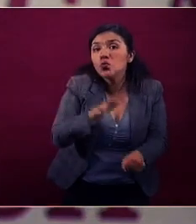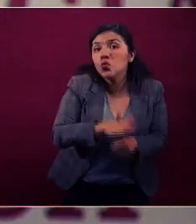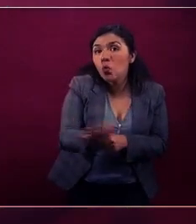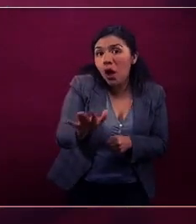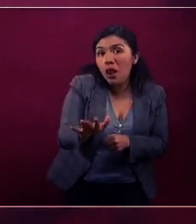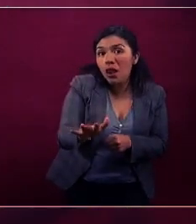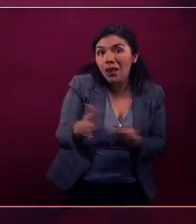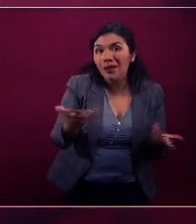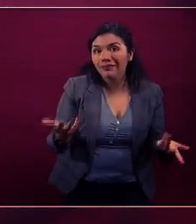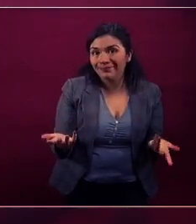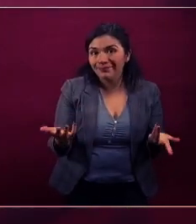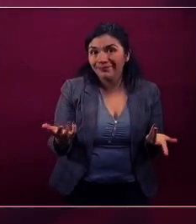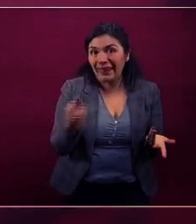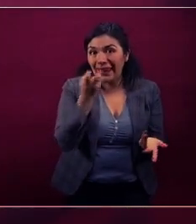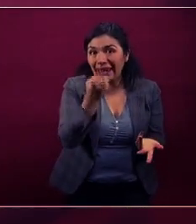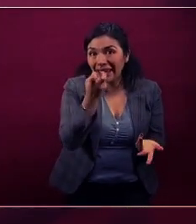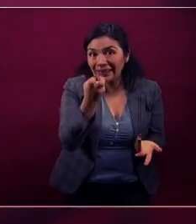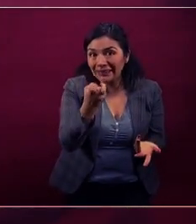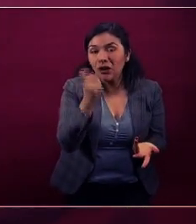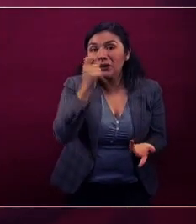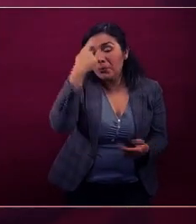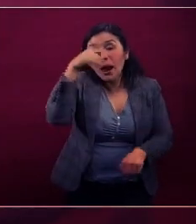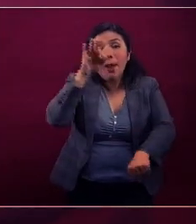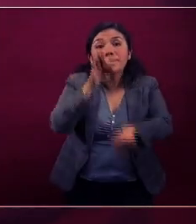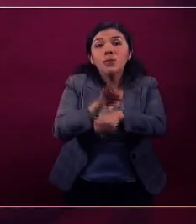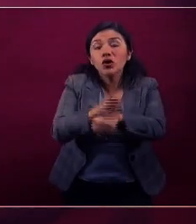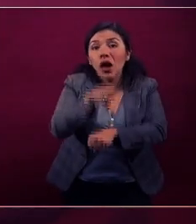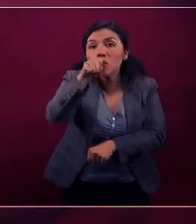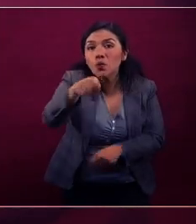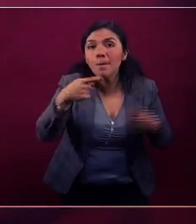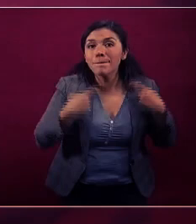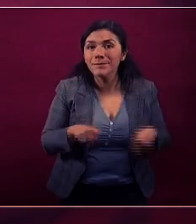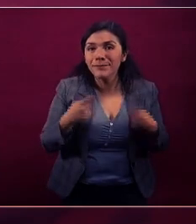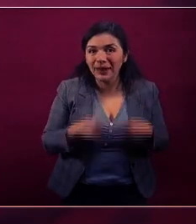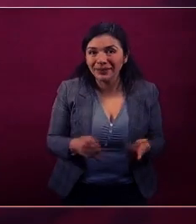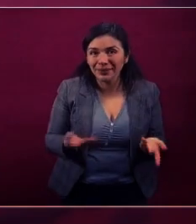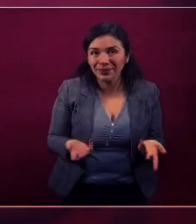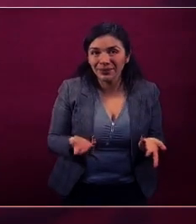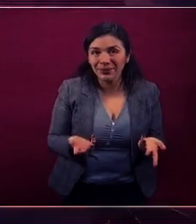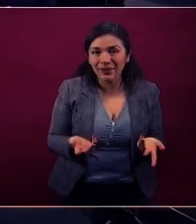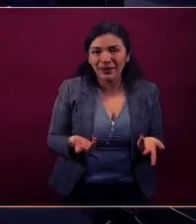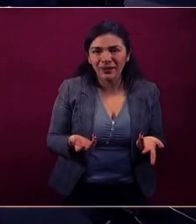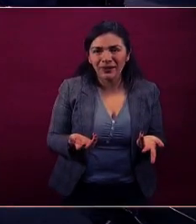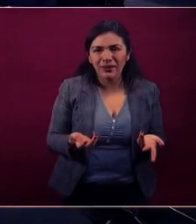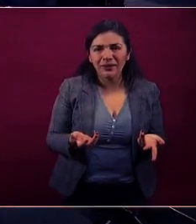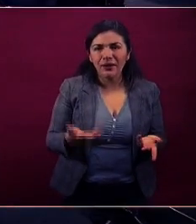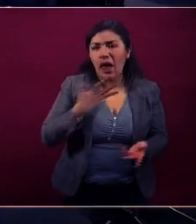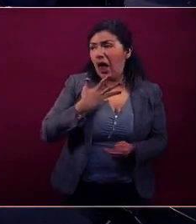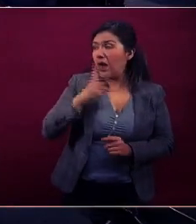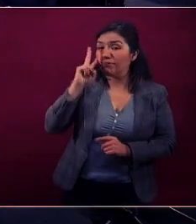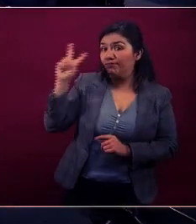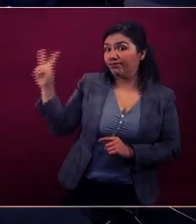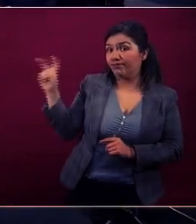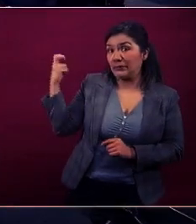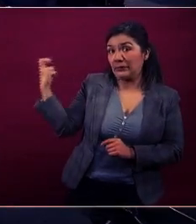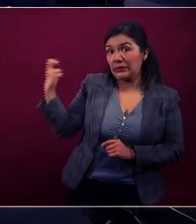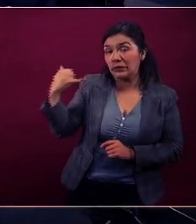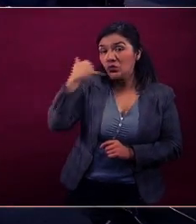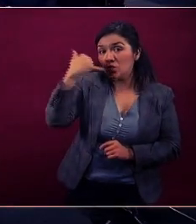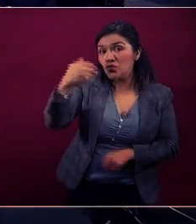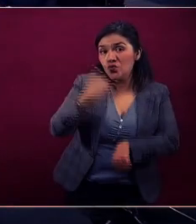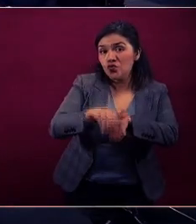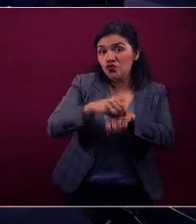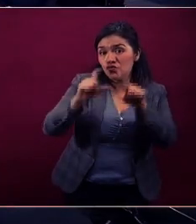Entonces, es algo que lo que hace es protegerte. Por eso, no, ahí está. Ese es el